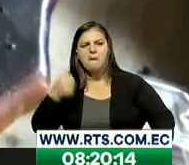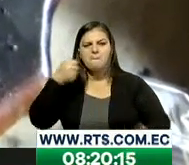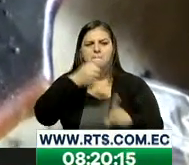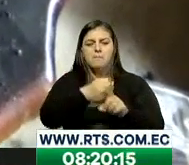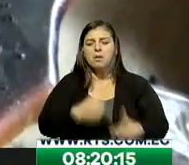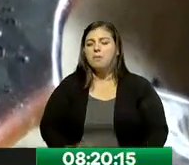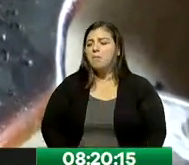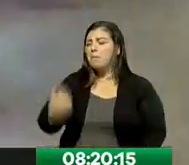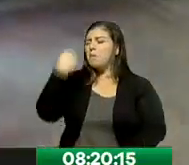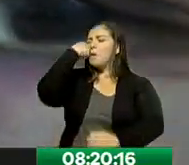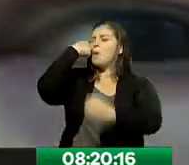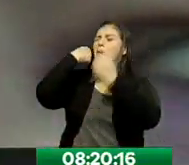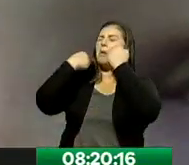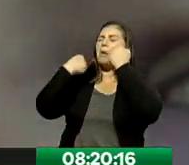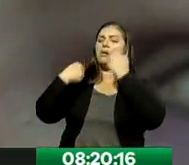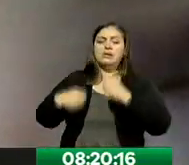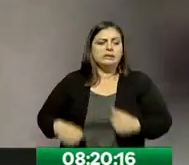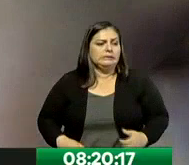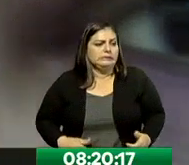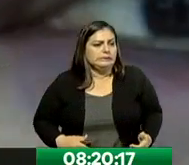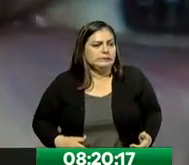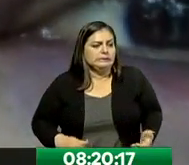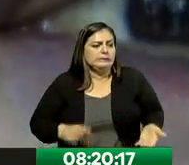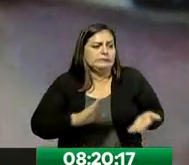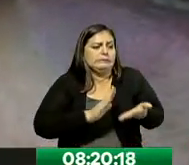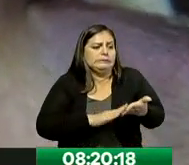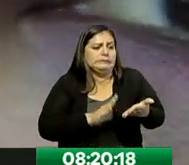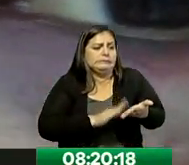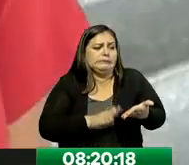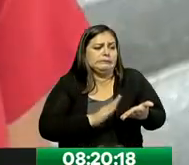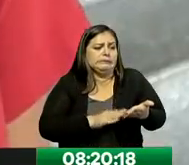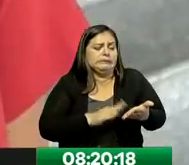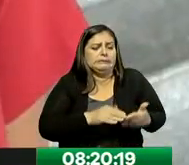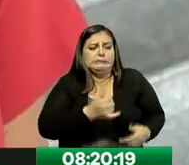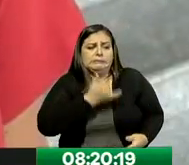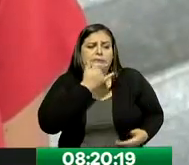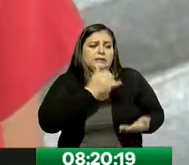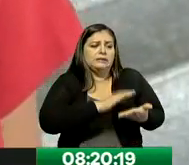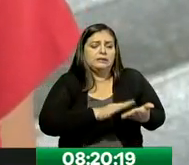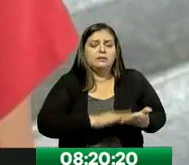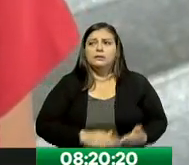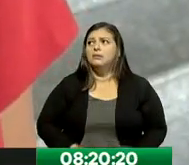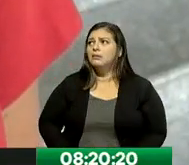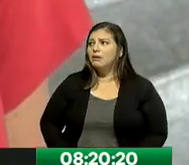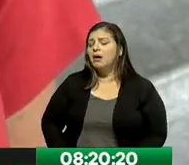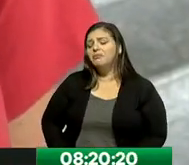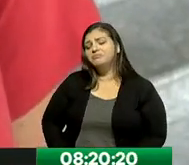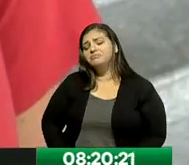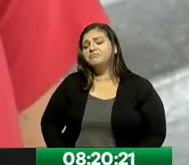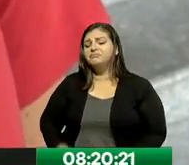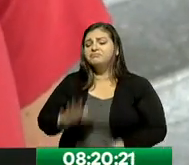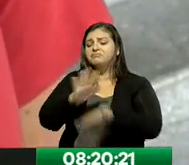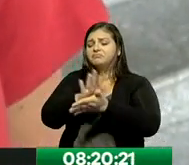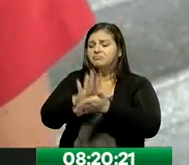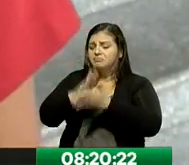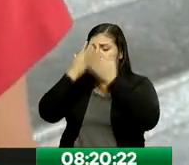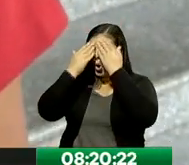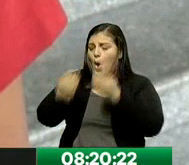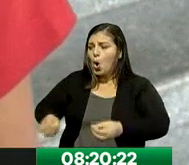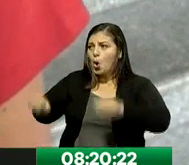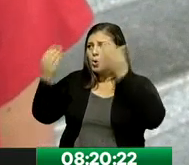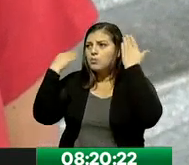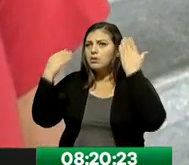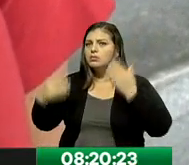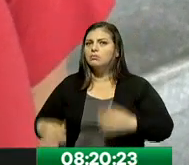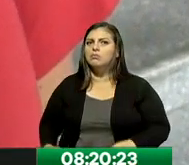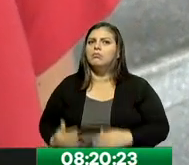enseres, sino que también teme por su vida y la de sus hijos. Imagínense, si me incendió la casa, entonces que mañana me la puede violar o me puede matar a mí, a mi